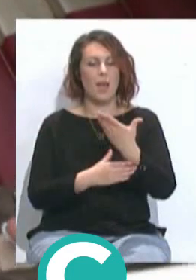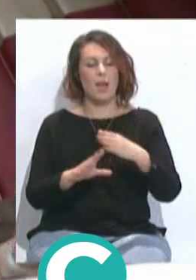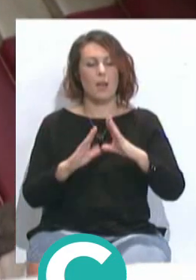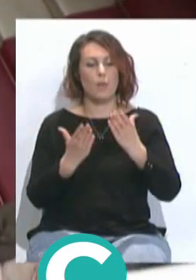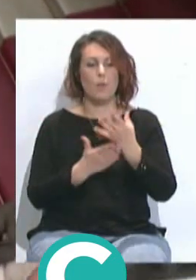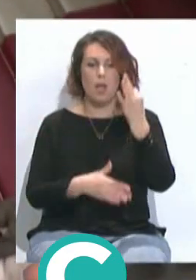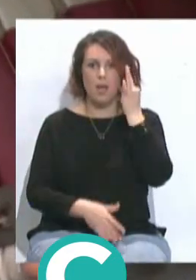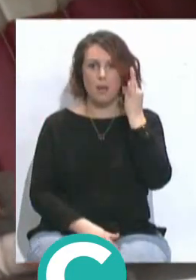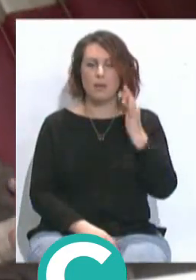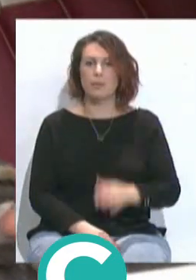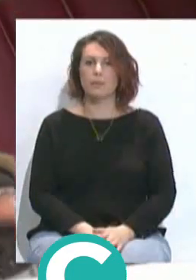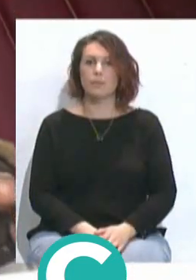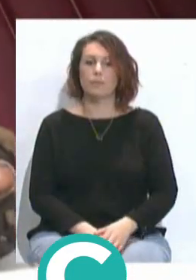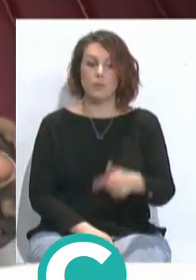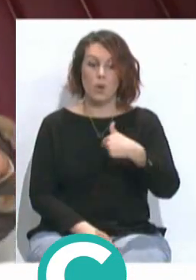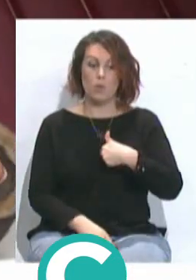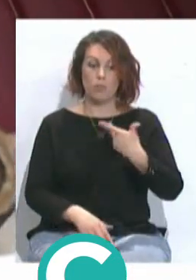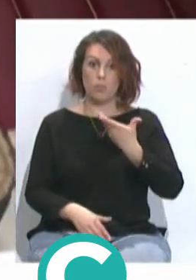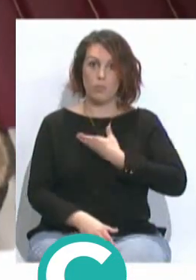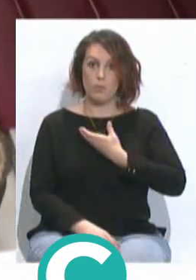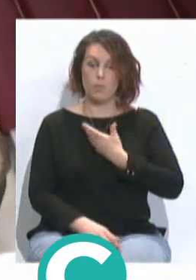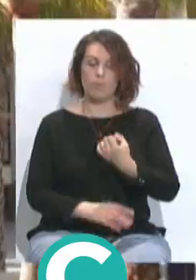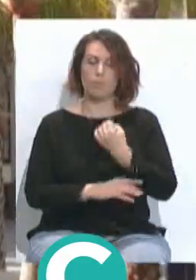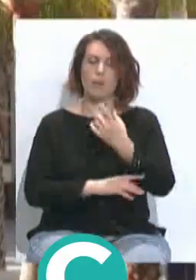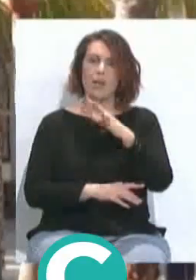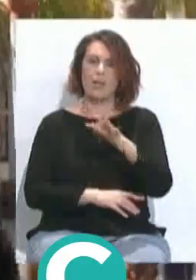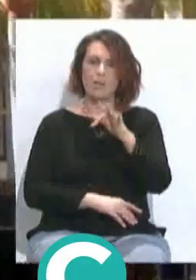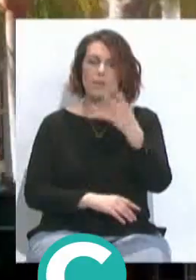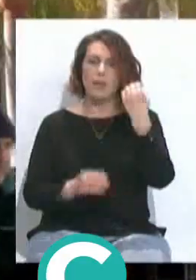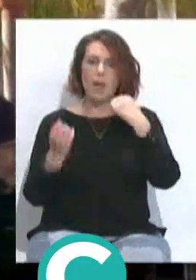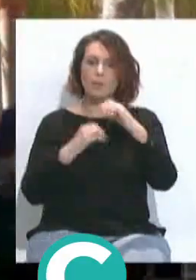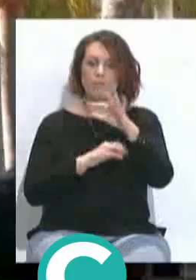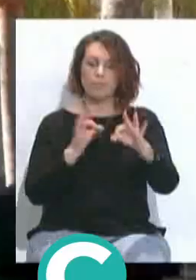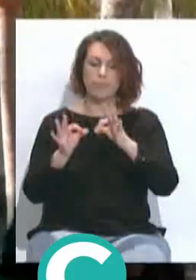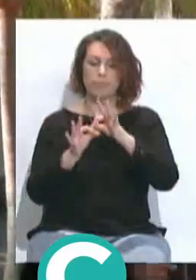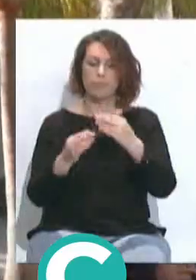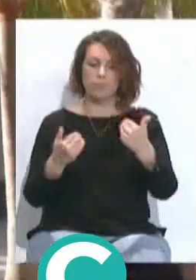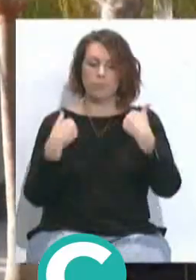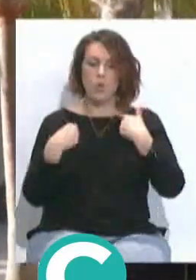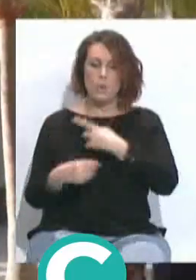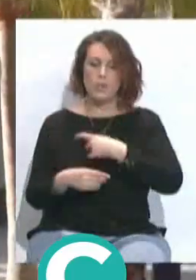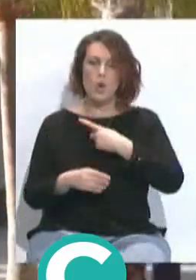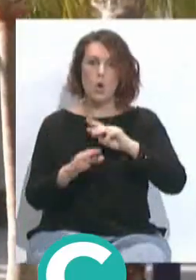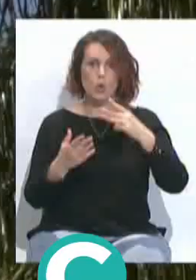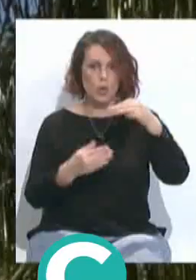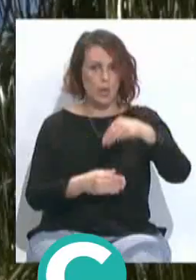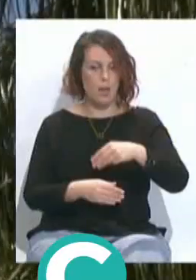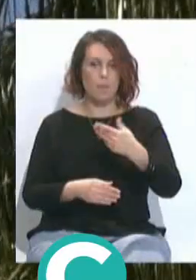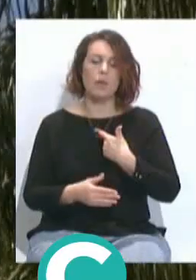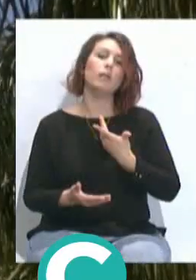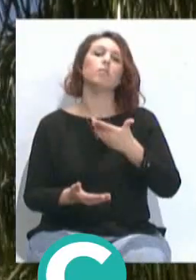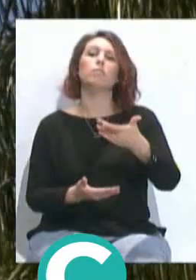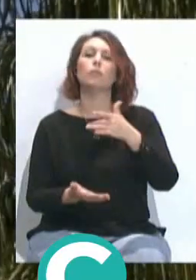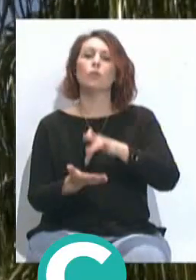Internacional de la Mujer. Desde el consistorio se apoyarán además los actos organizados por la Comisión 8M que tendrá